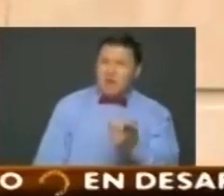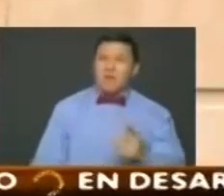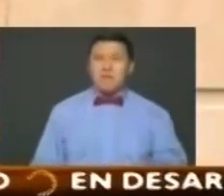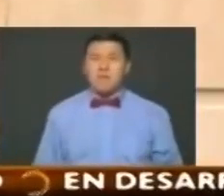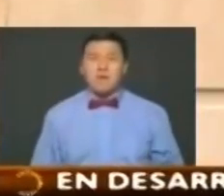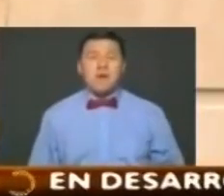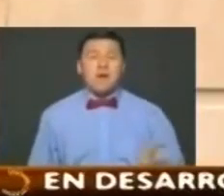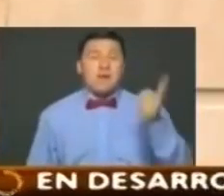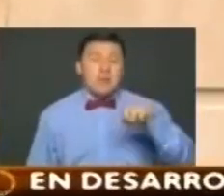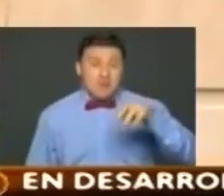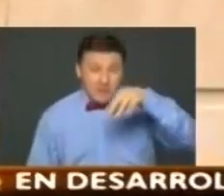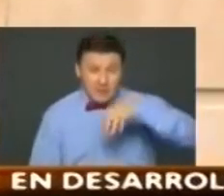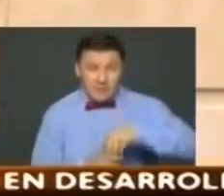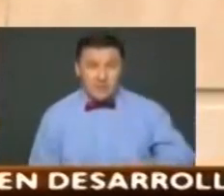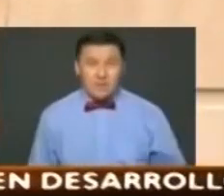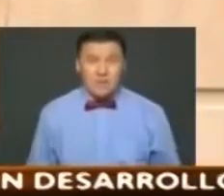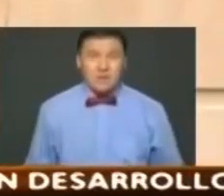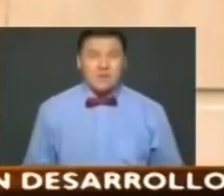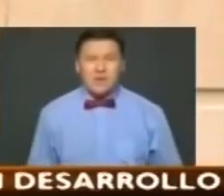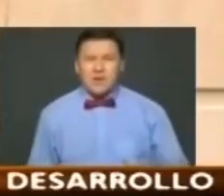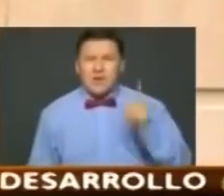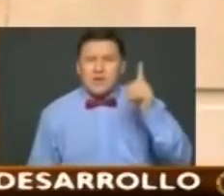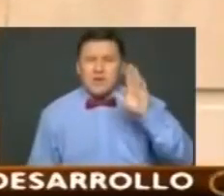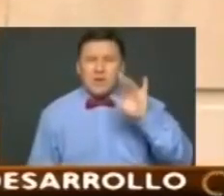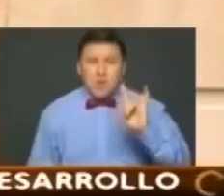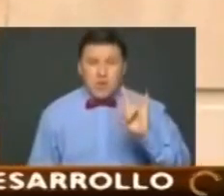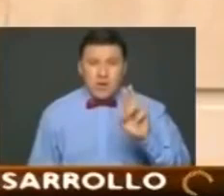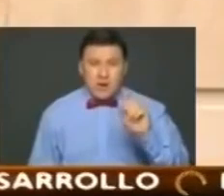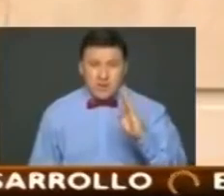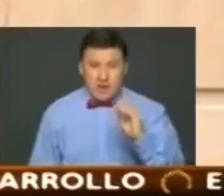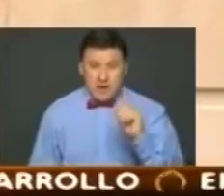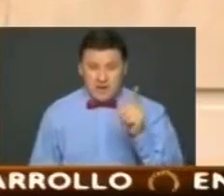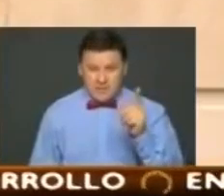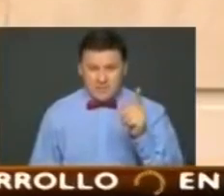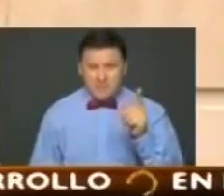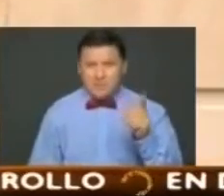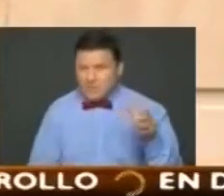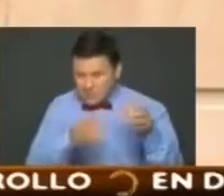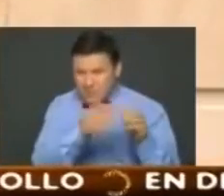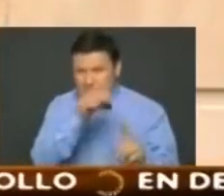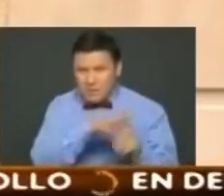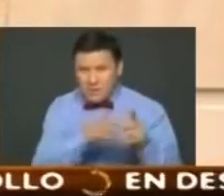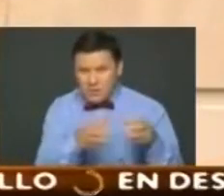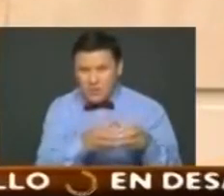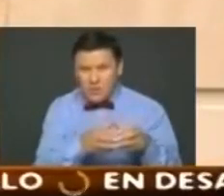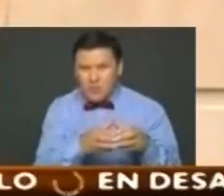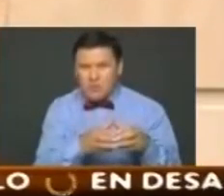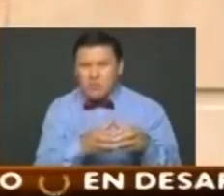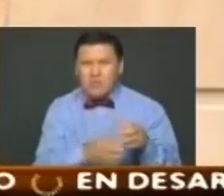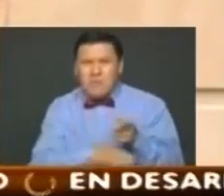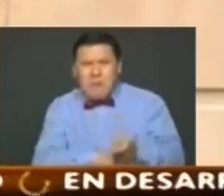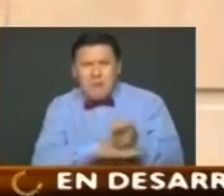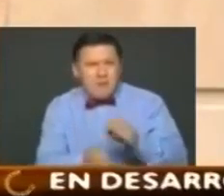se montó una En Urabá hubo muchas